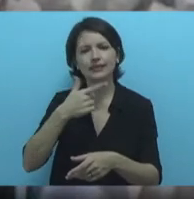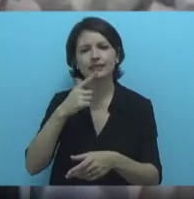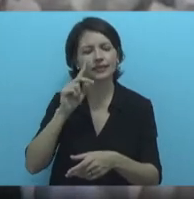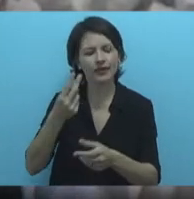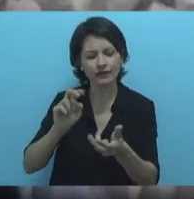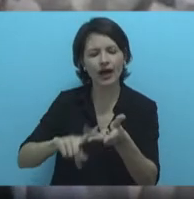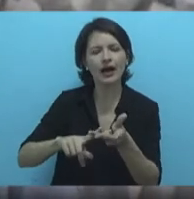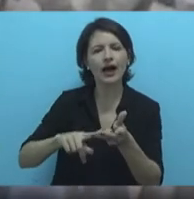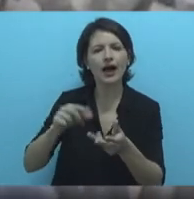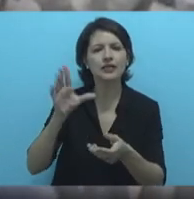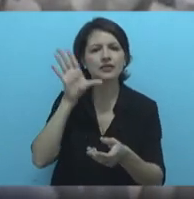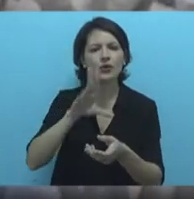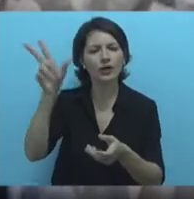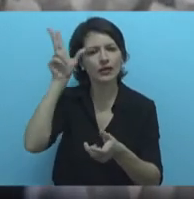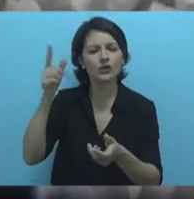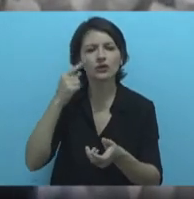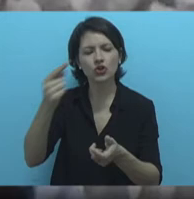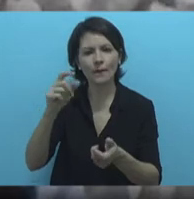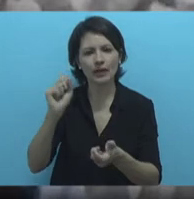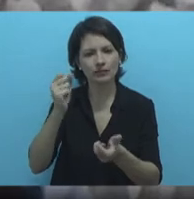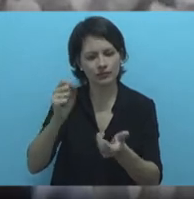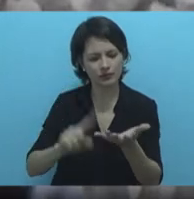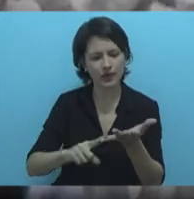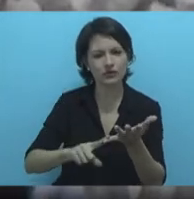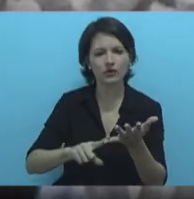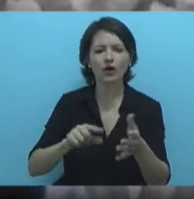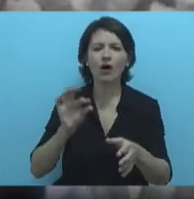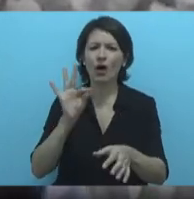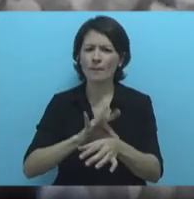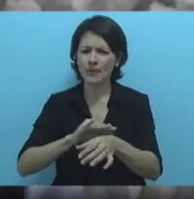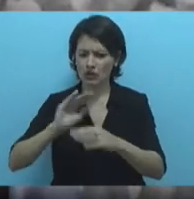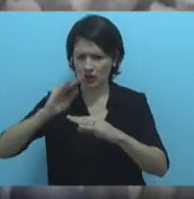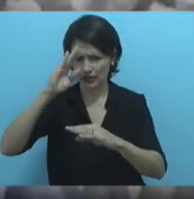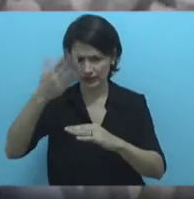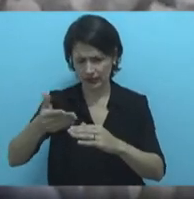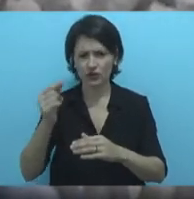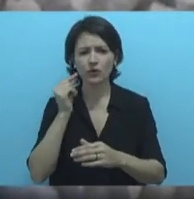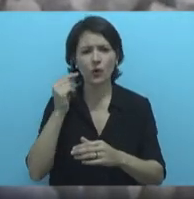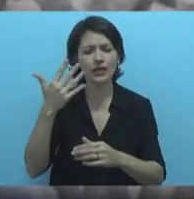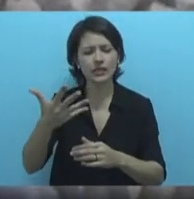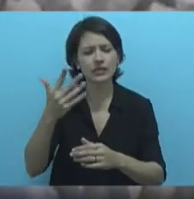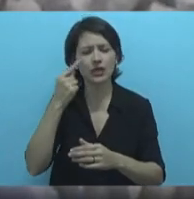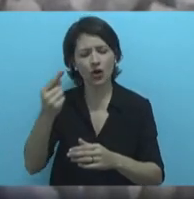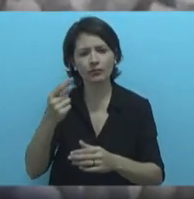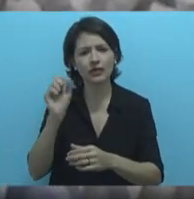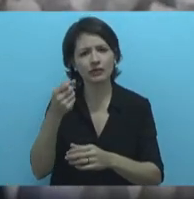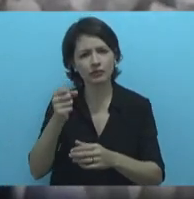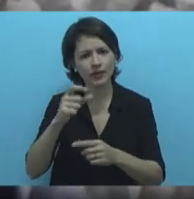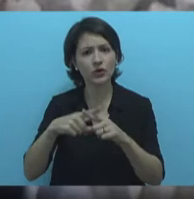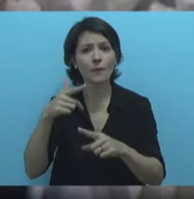un guardia externa en atención primaria esté en 45 mil pesos por mes